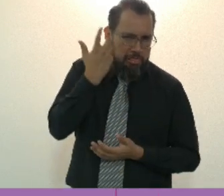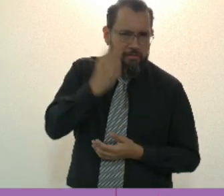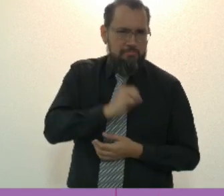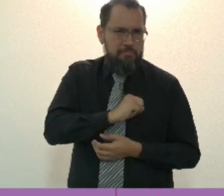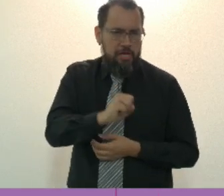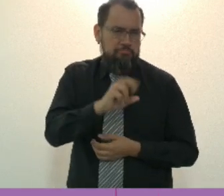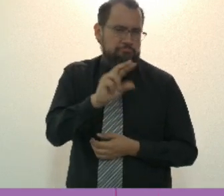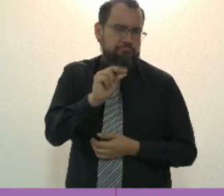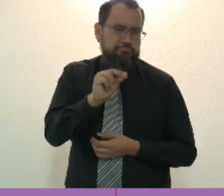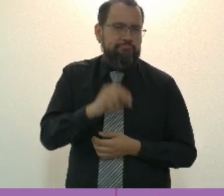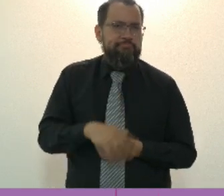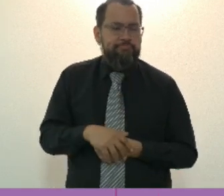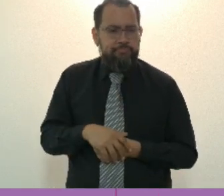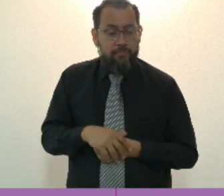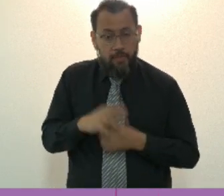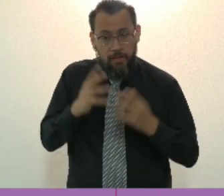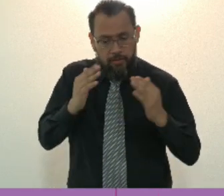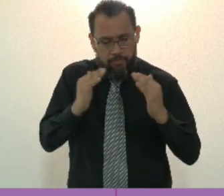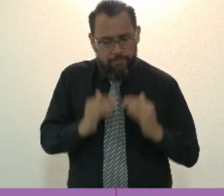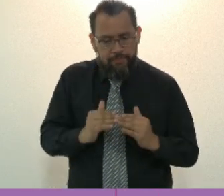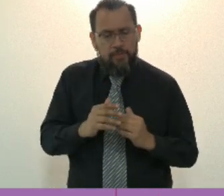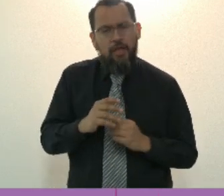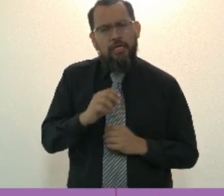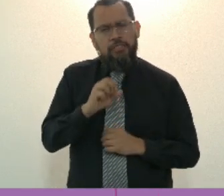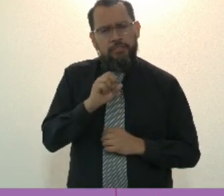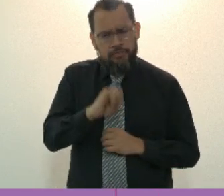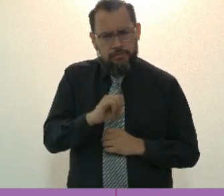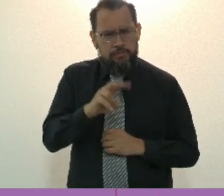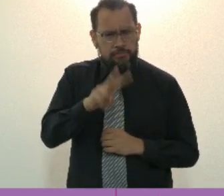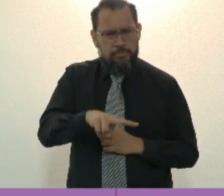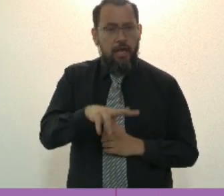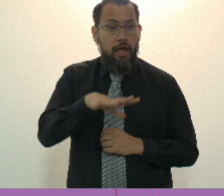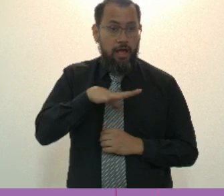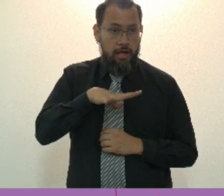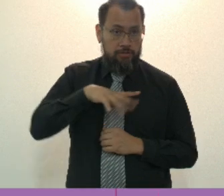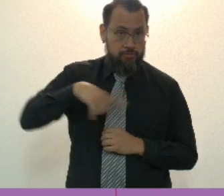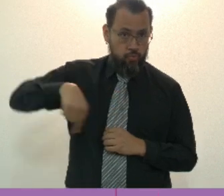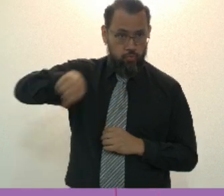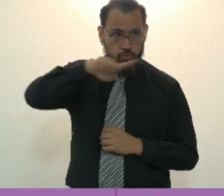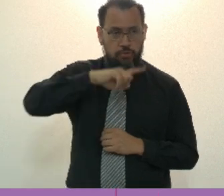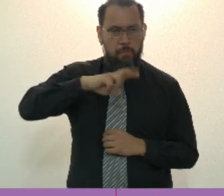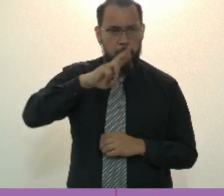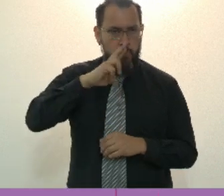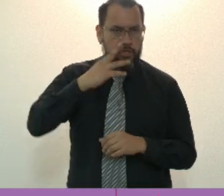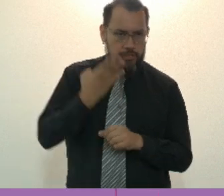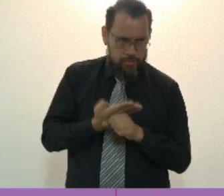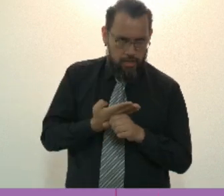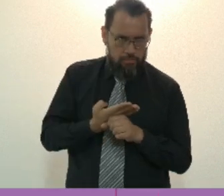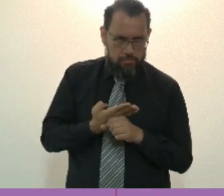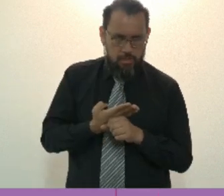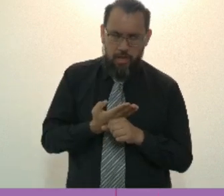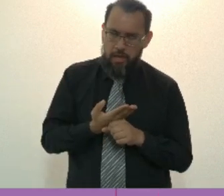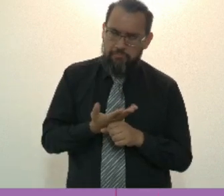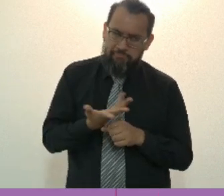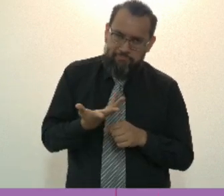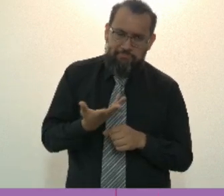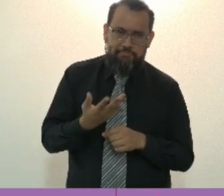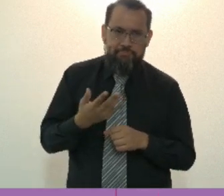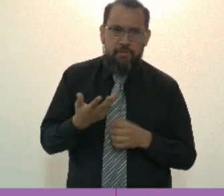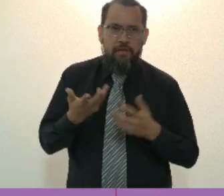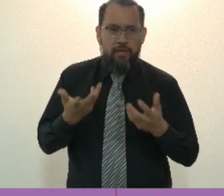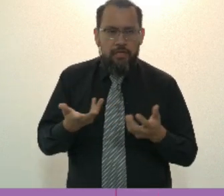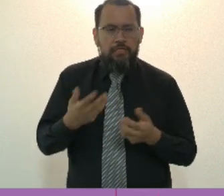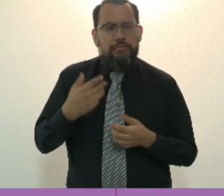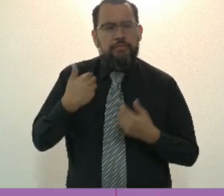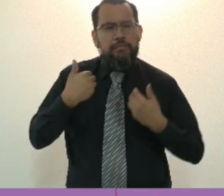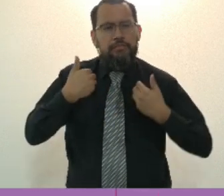cuenta. Ahora, el hecho de que tengamos una responsabilidad en cualquier ámbito, también